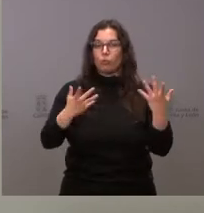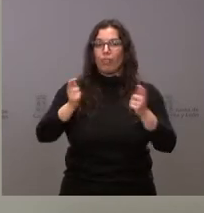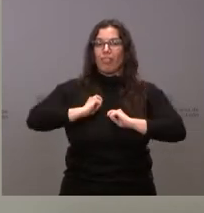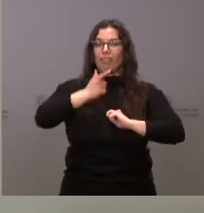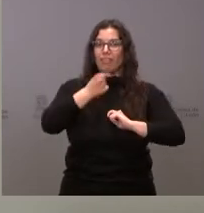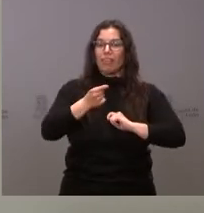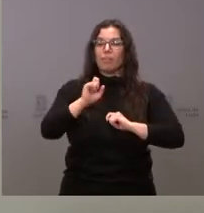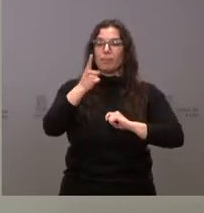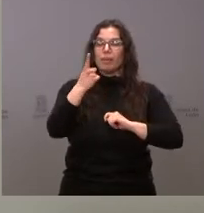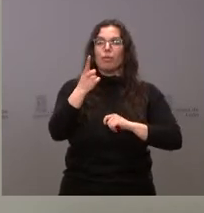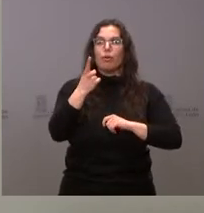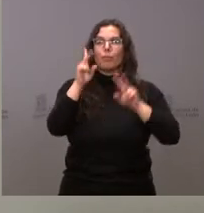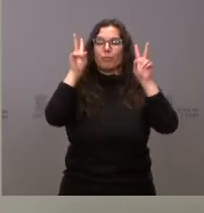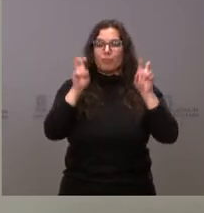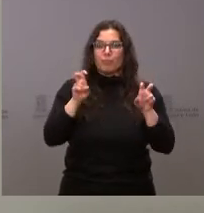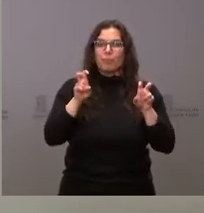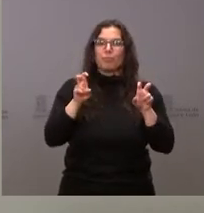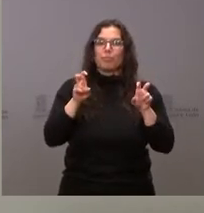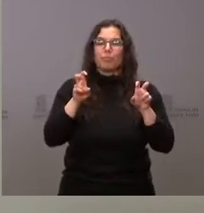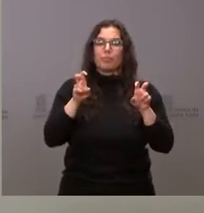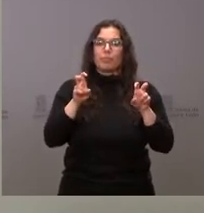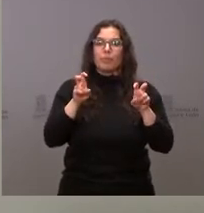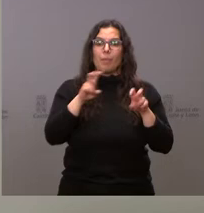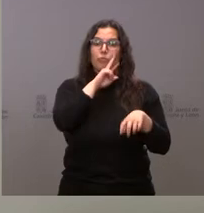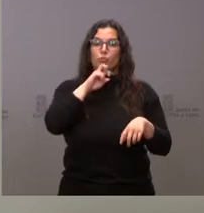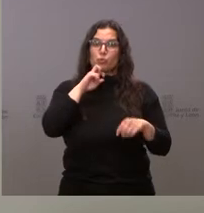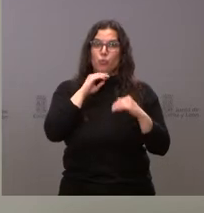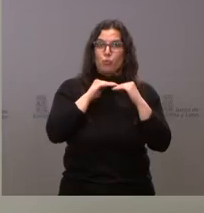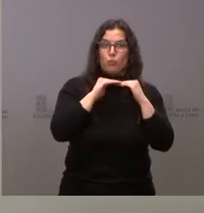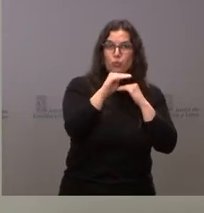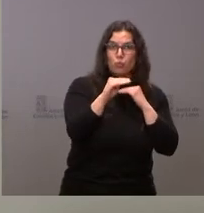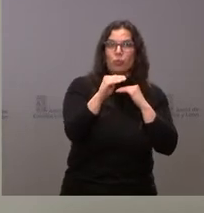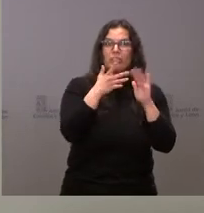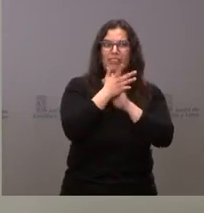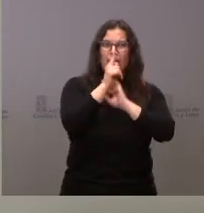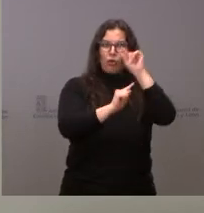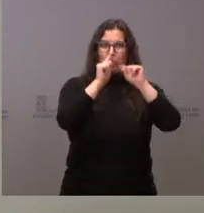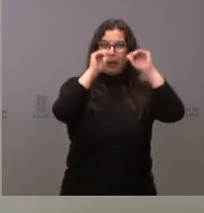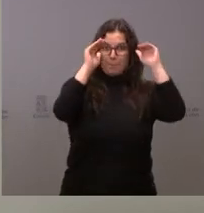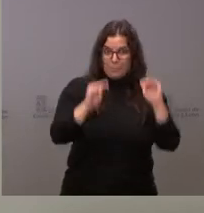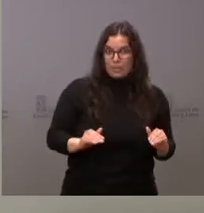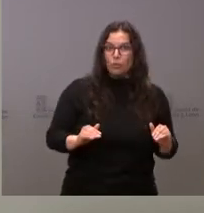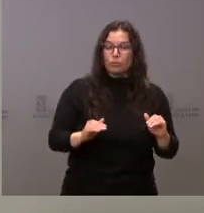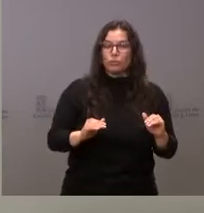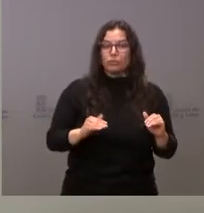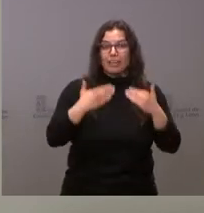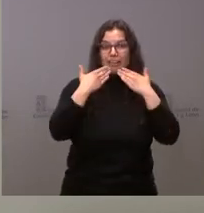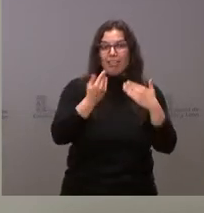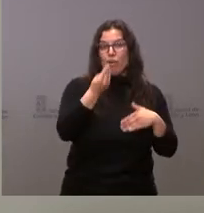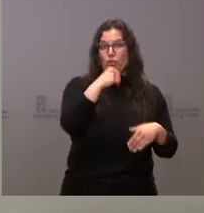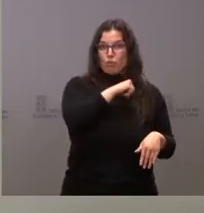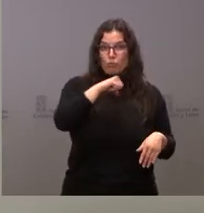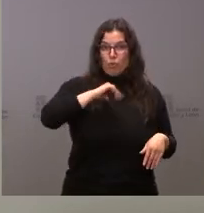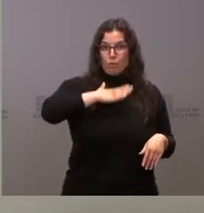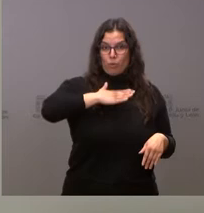solamente son los aspectos vinculados al ámbito de la sostenibilidad y por tanto reducir las emisiones de co2 y el impacto sobre el cambio